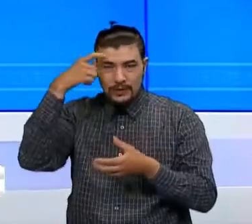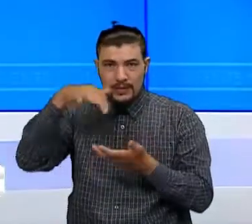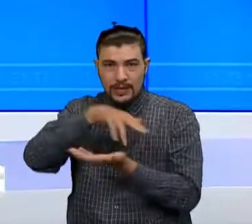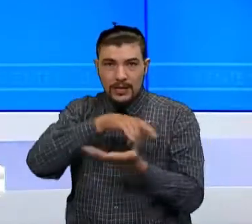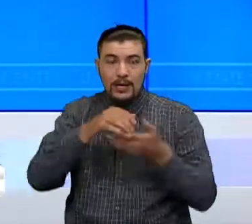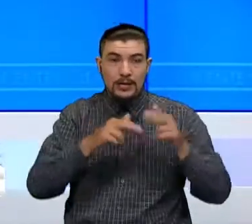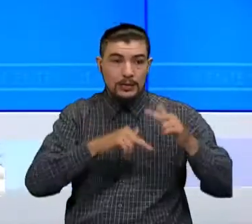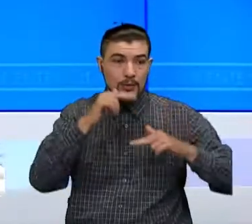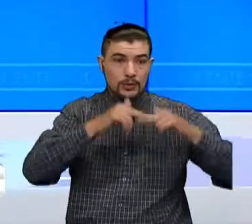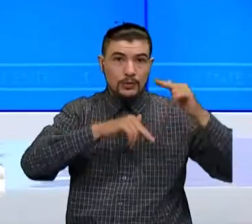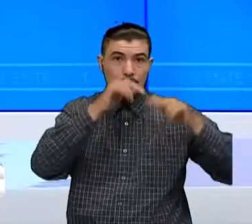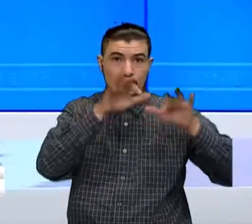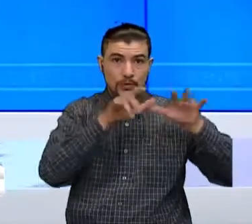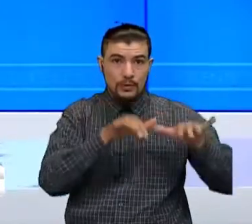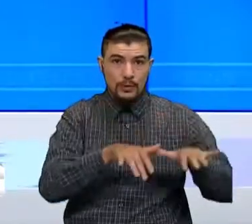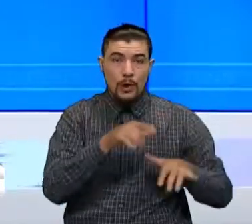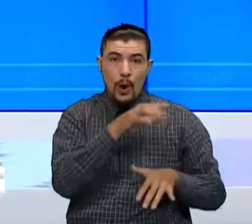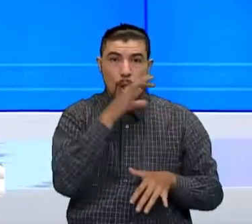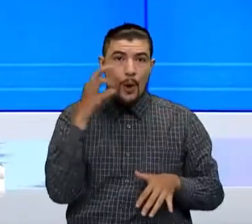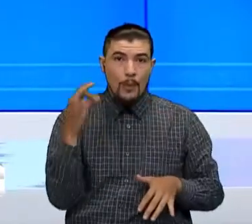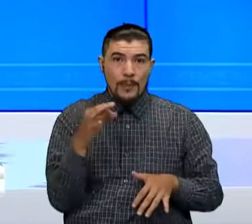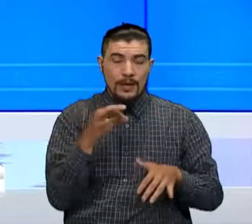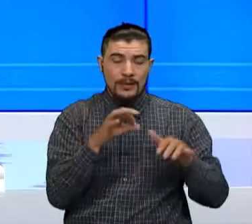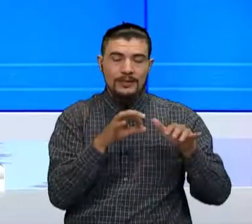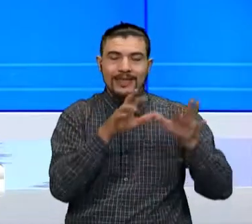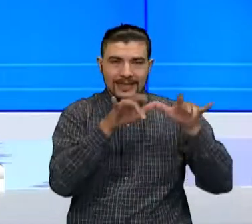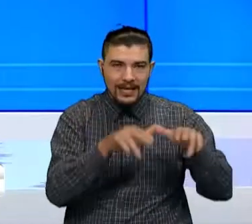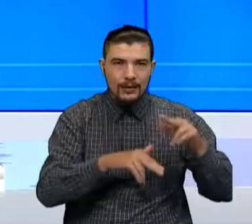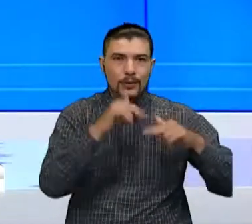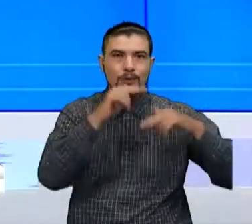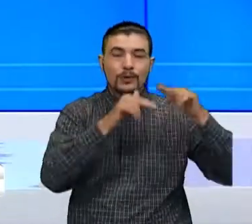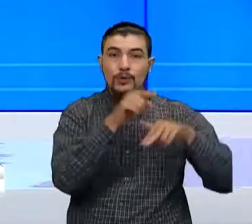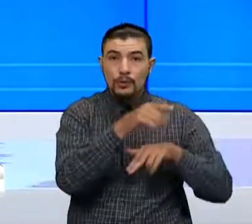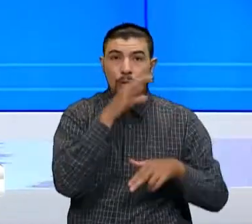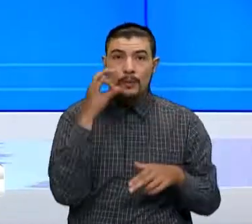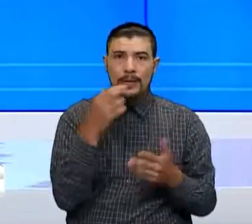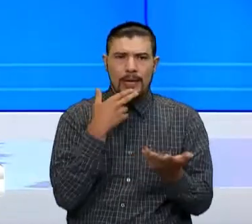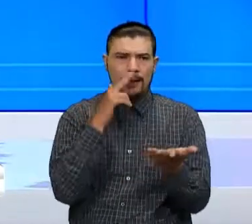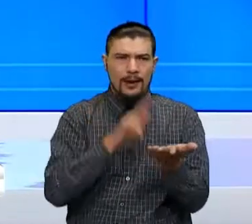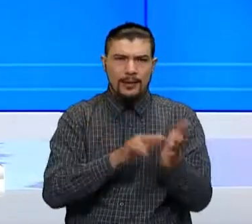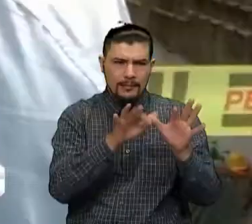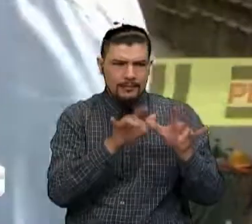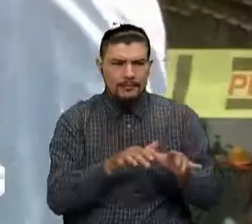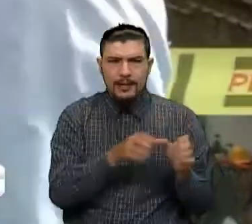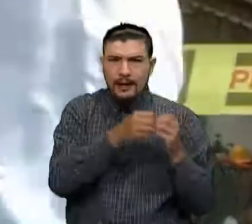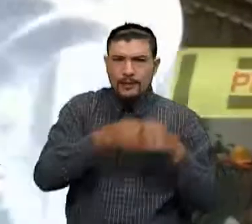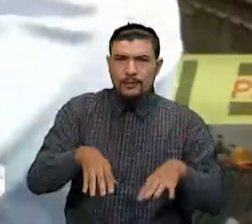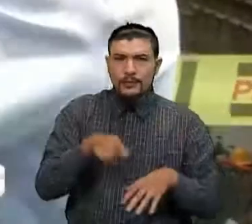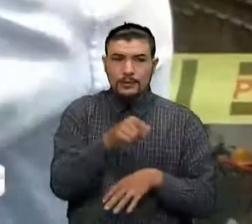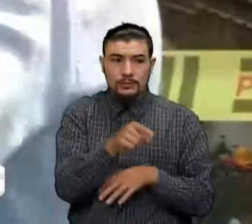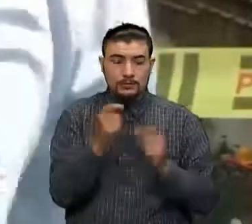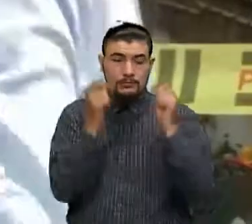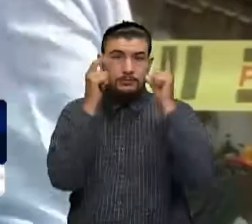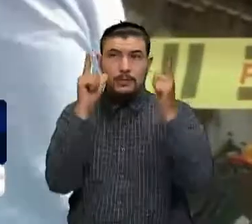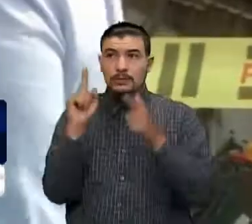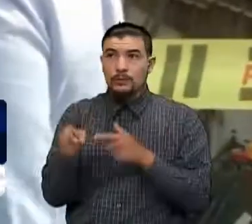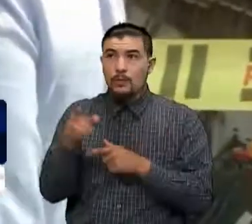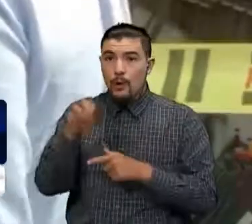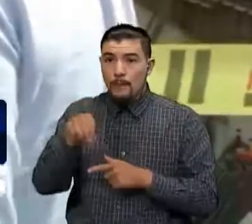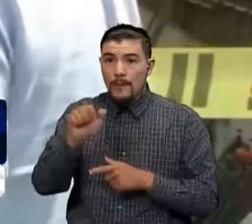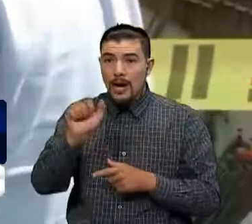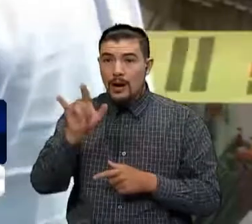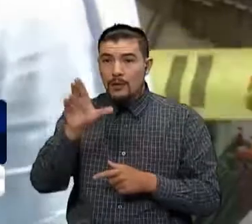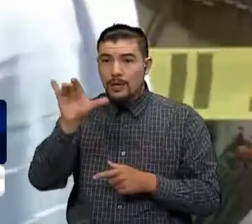mauricio mejía abello presentó su renuncia protocolaria ante el mandatario seccional la renuncia de mauricio mejía